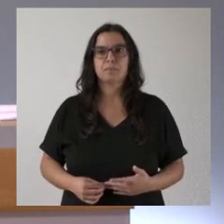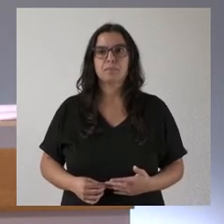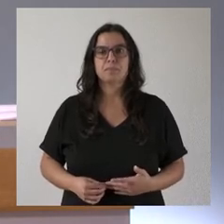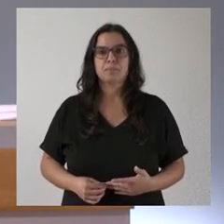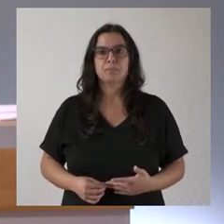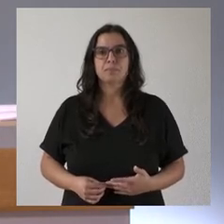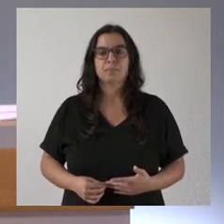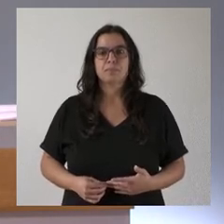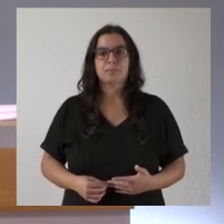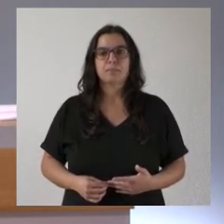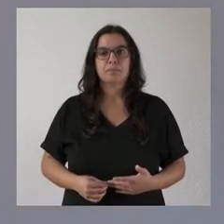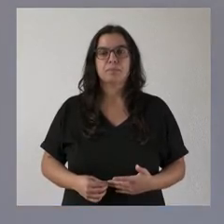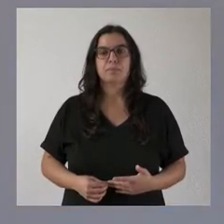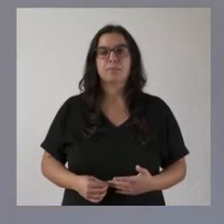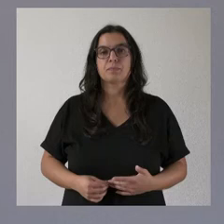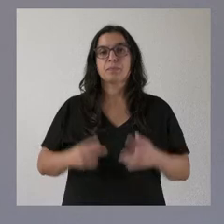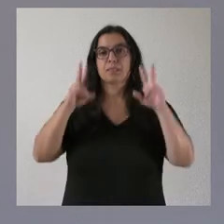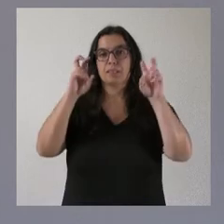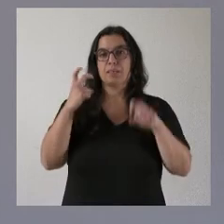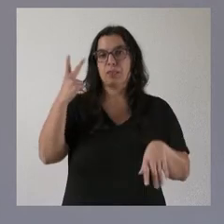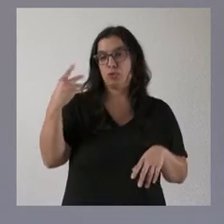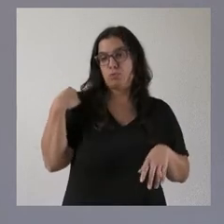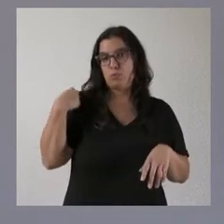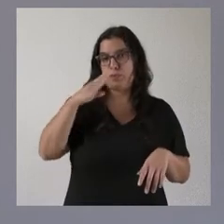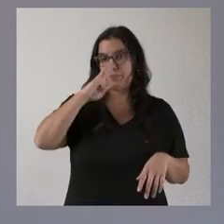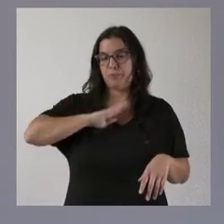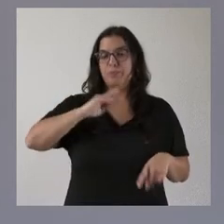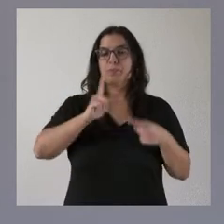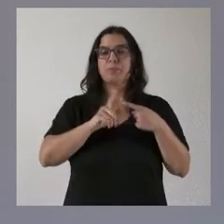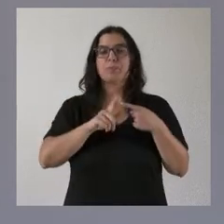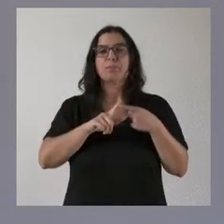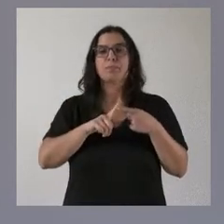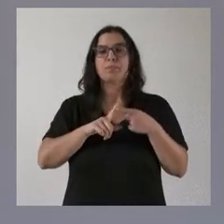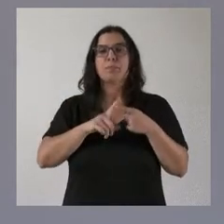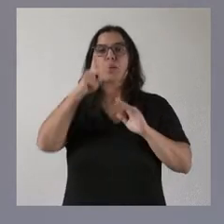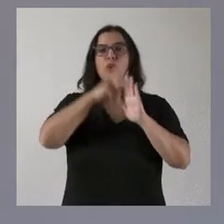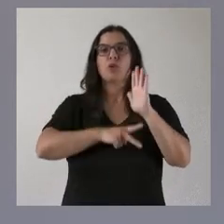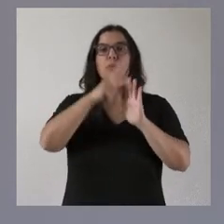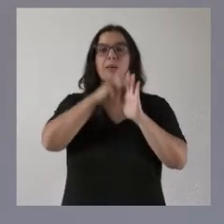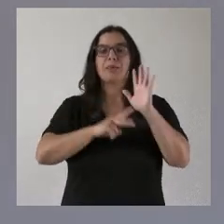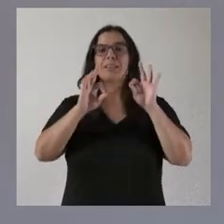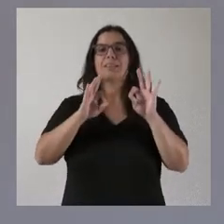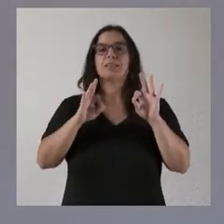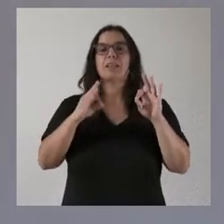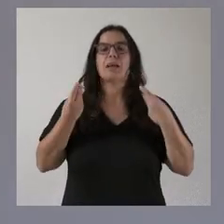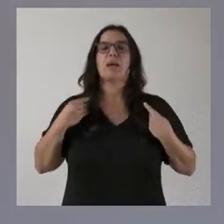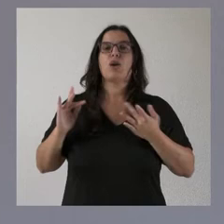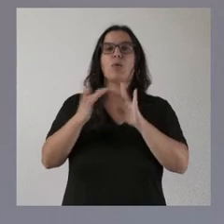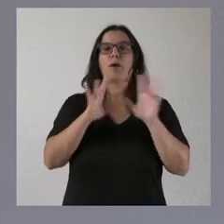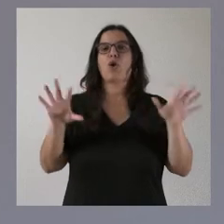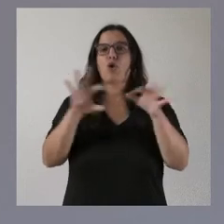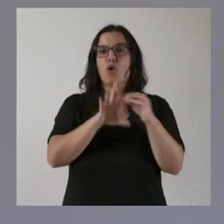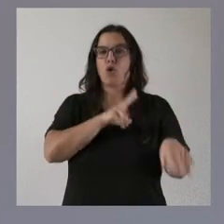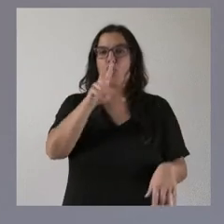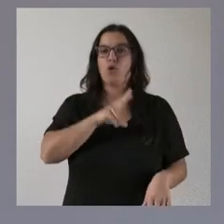Pues los dos aspectos que usted me plantea más directamente el primero Dios tiene que ver con la normativa materia de Concordia saben ustedes que lo publicamos